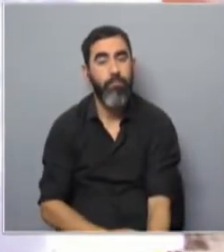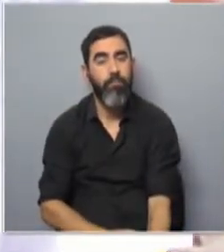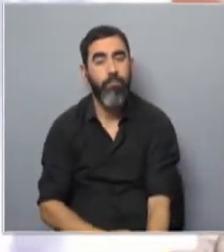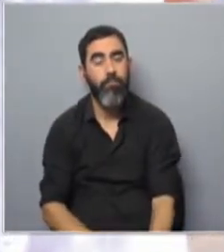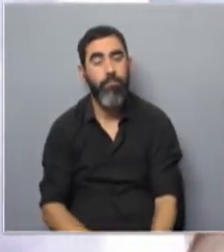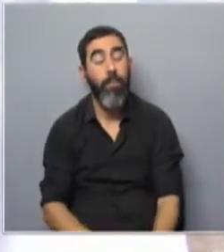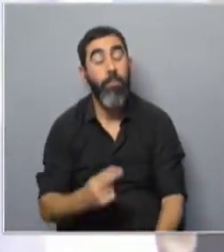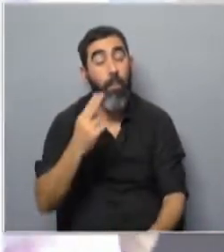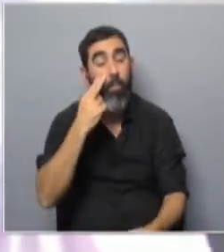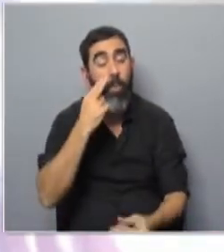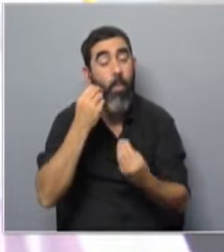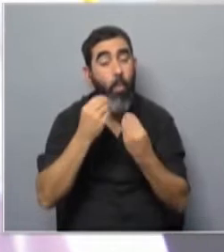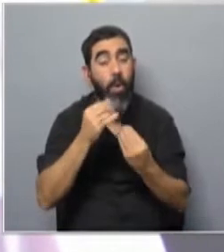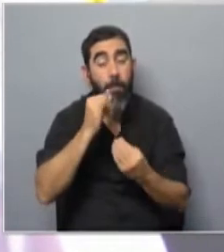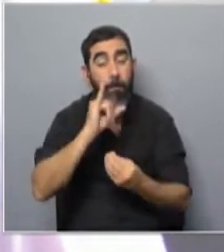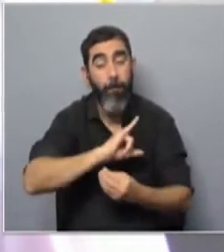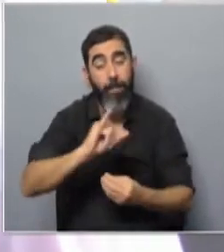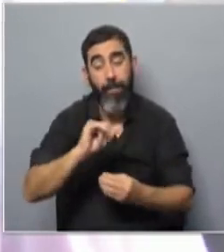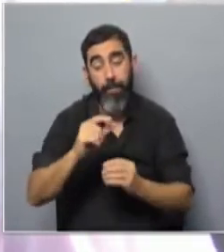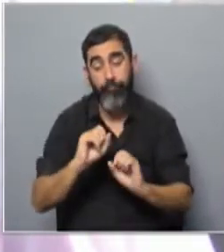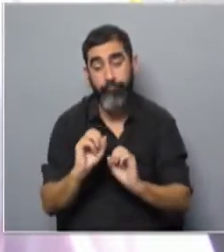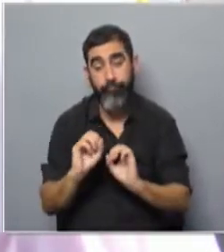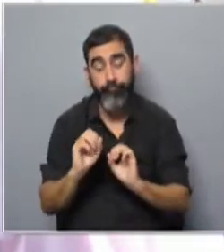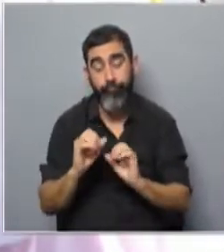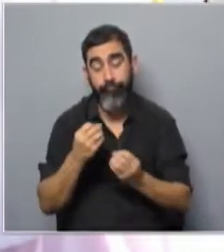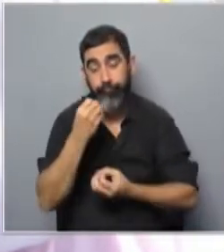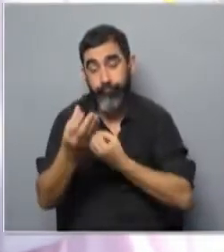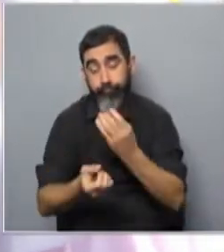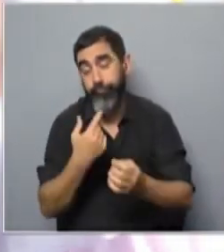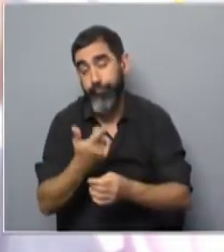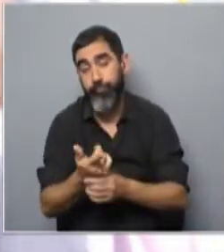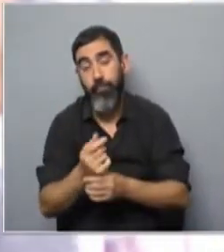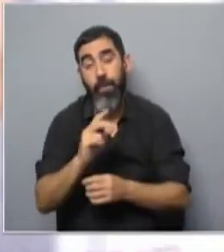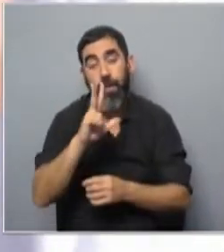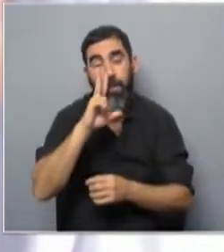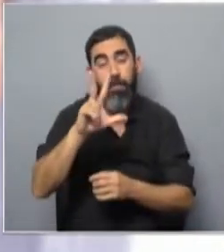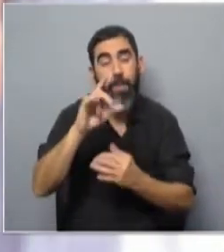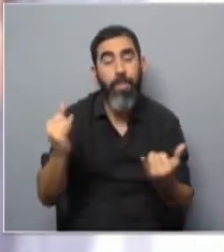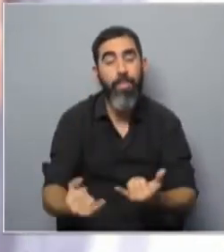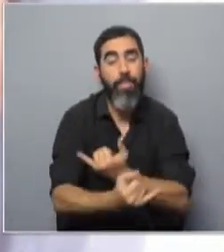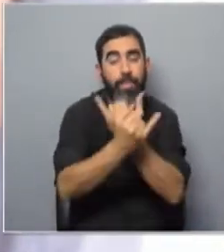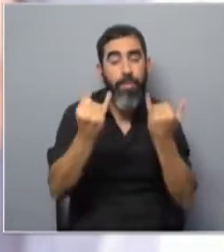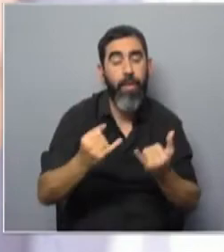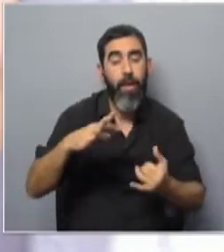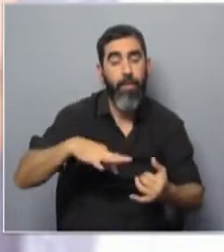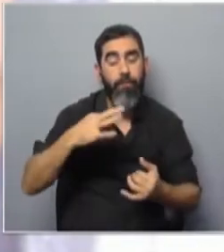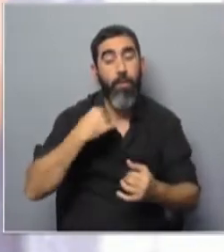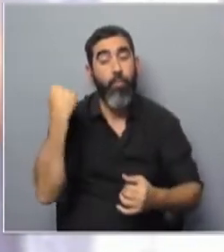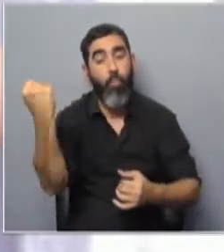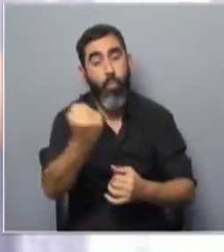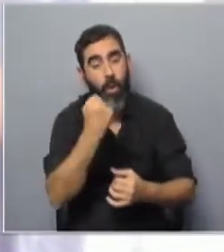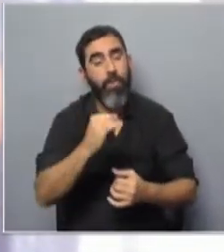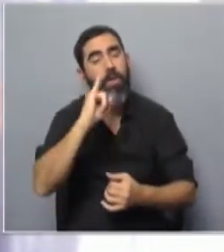El problema es que el mensaje que transmitimos, por ejemplo, cuando decimos cosas como los 3.000 primeros días de la vida son muy importantes, yo